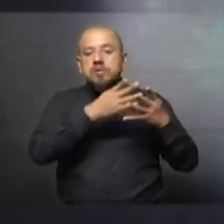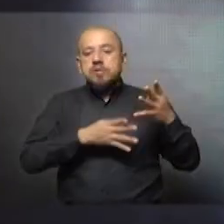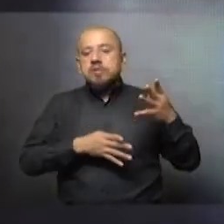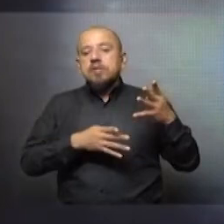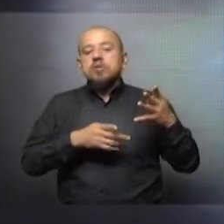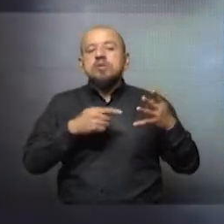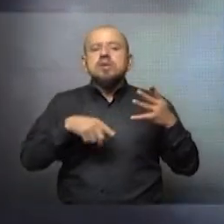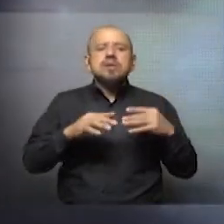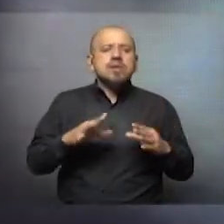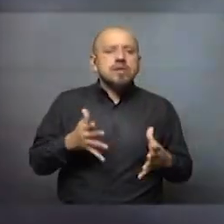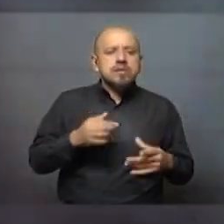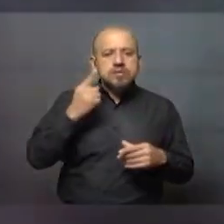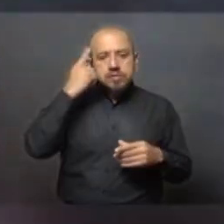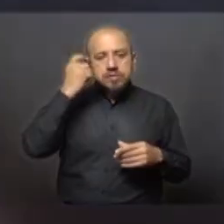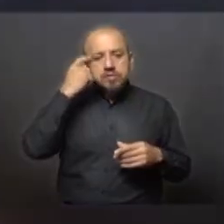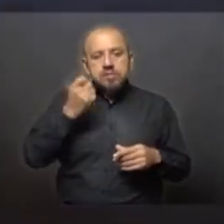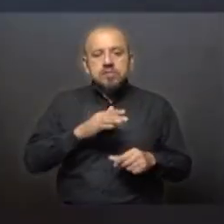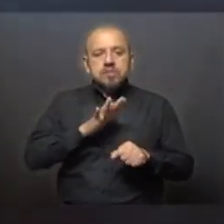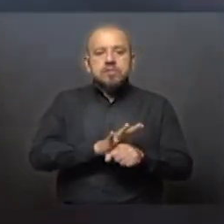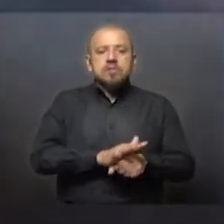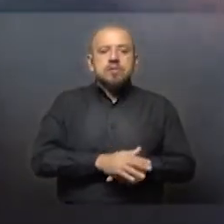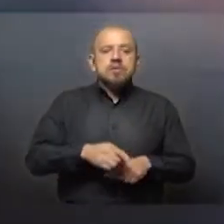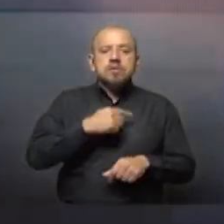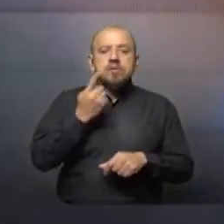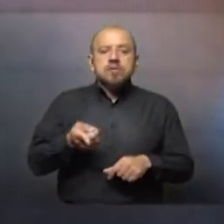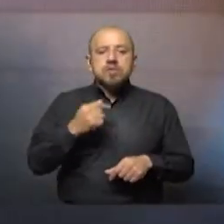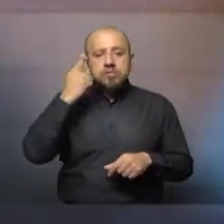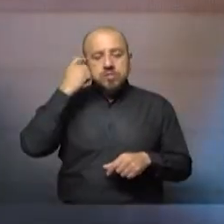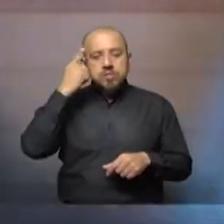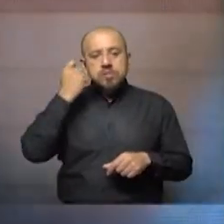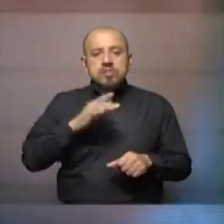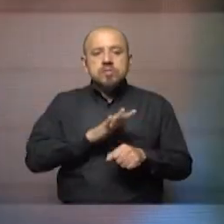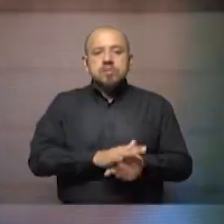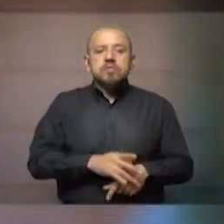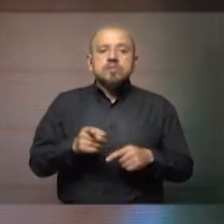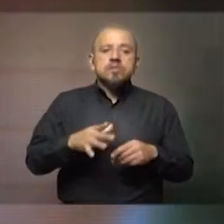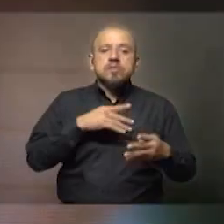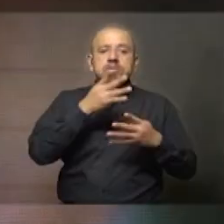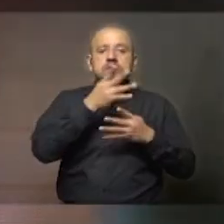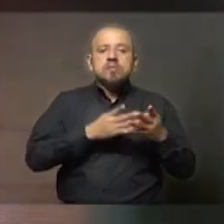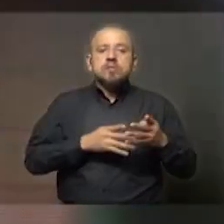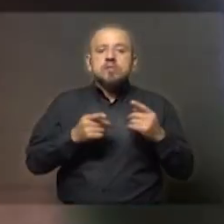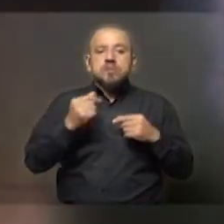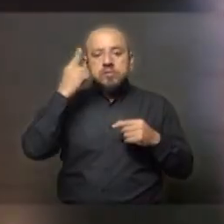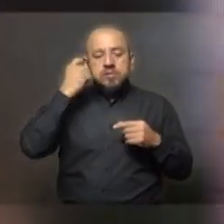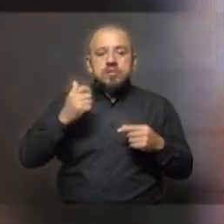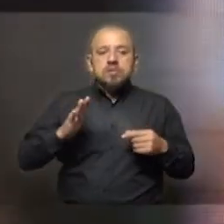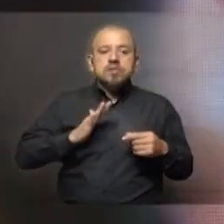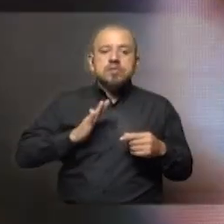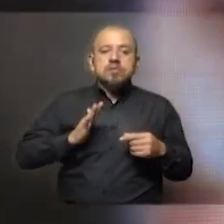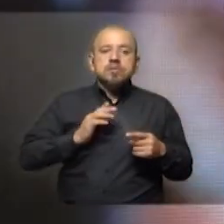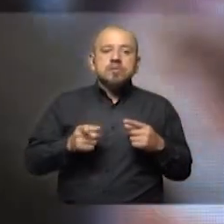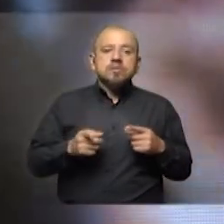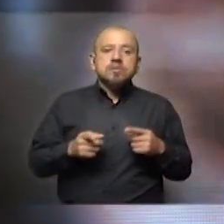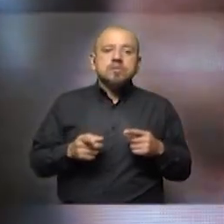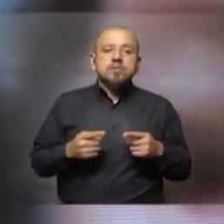es decir que qué experiencias de opresión que otras experiencias de opresión articulan la experiencia del ser mujer no y